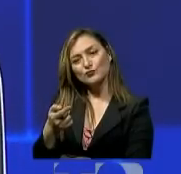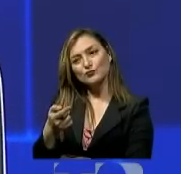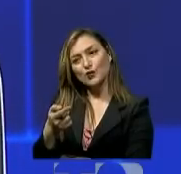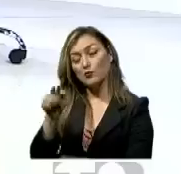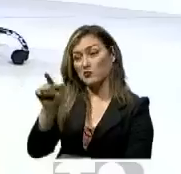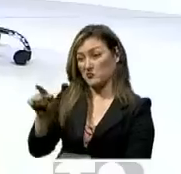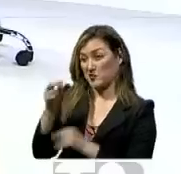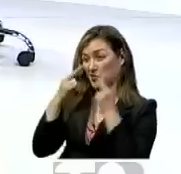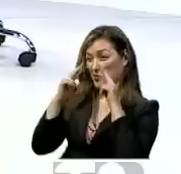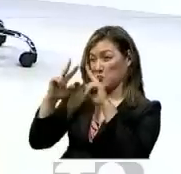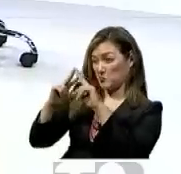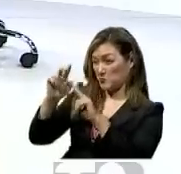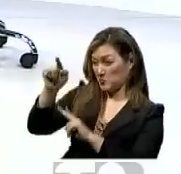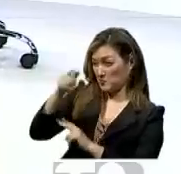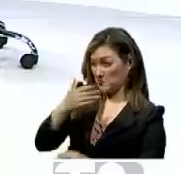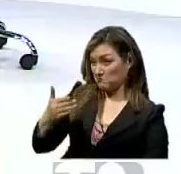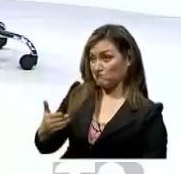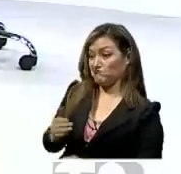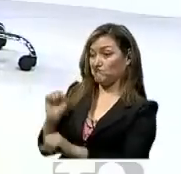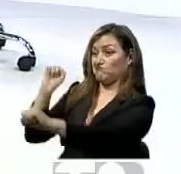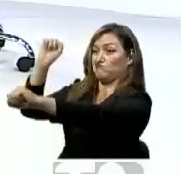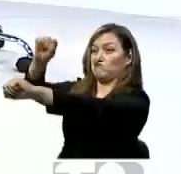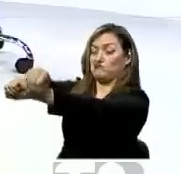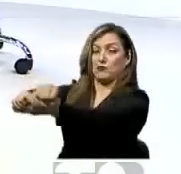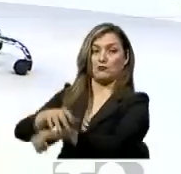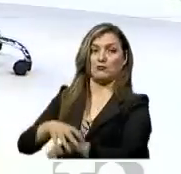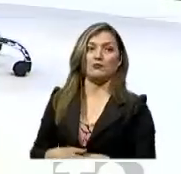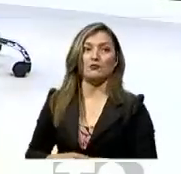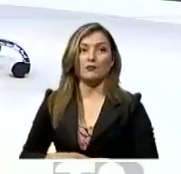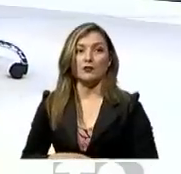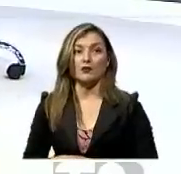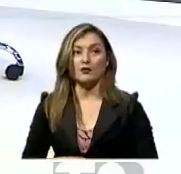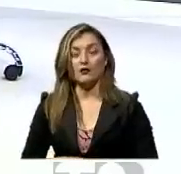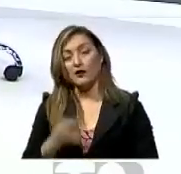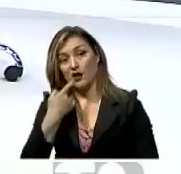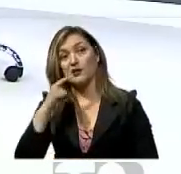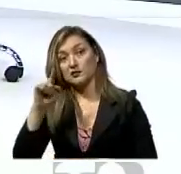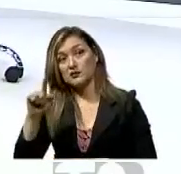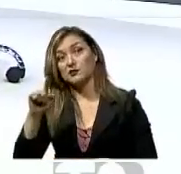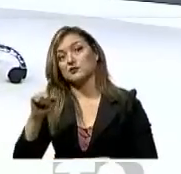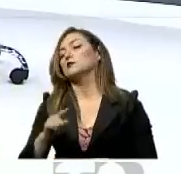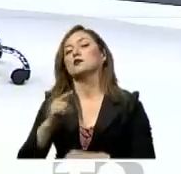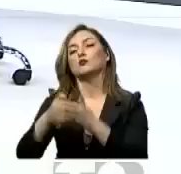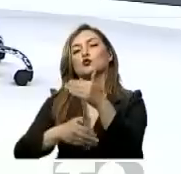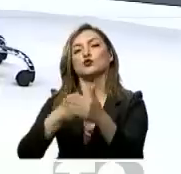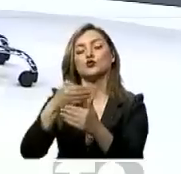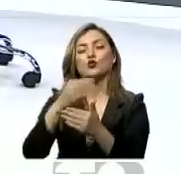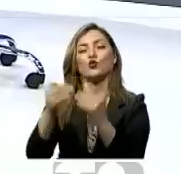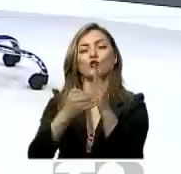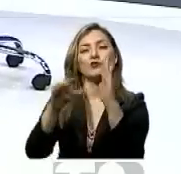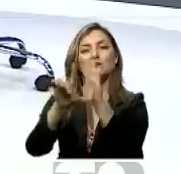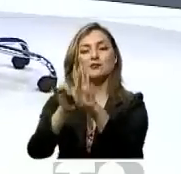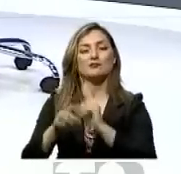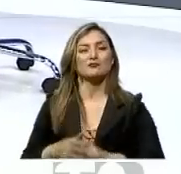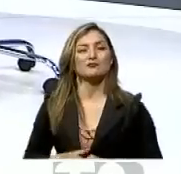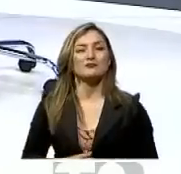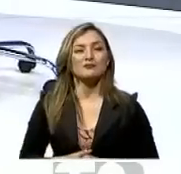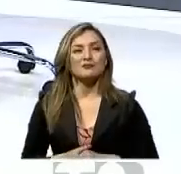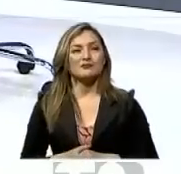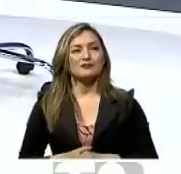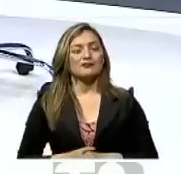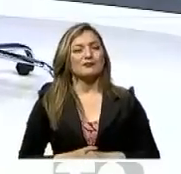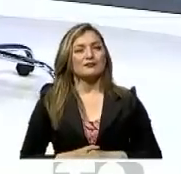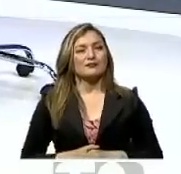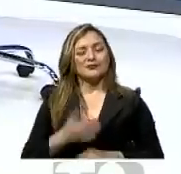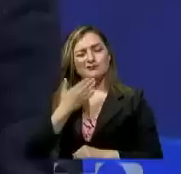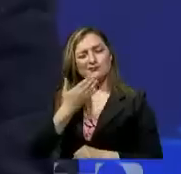usted como presidente, es calificar de una absoluta ilegalidad todo lo que ha pasado. ¿Cómo piensa usted